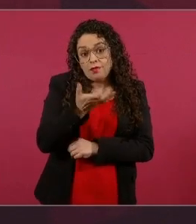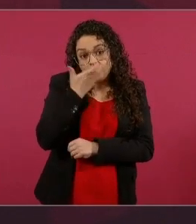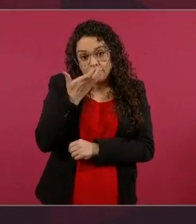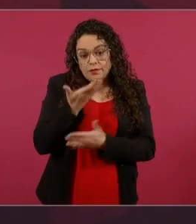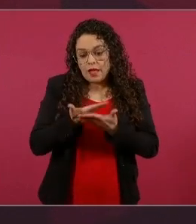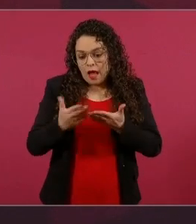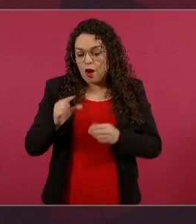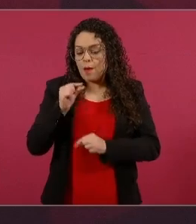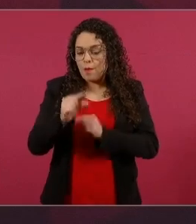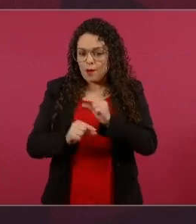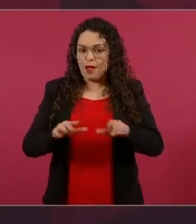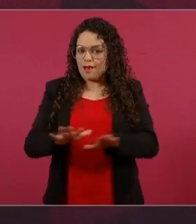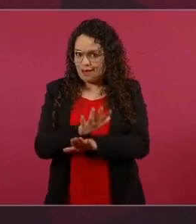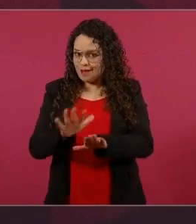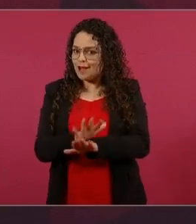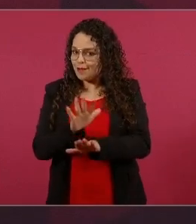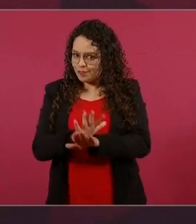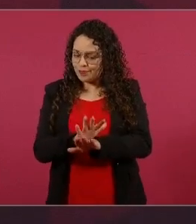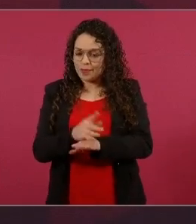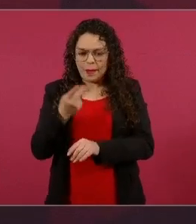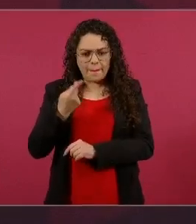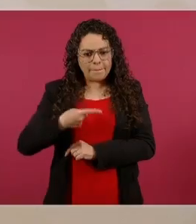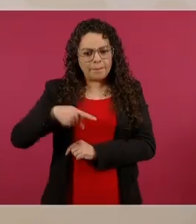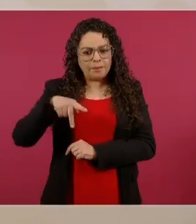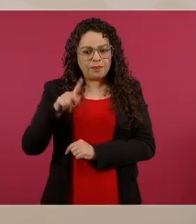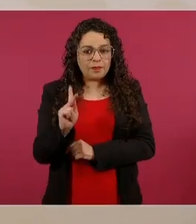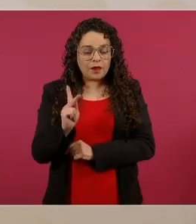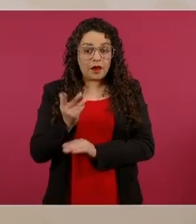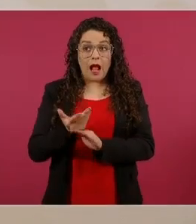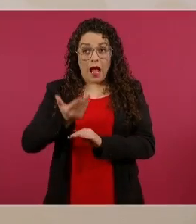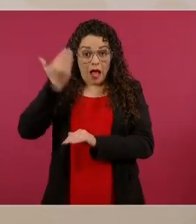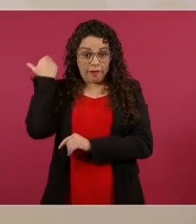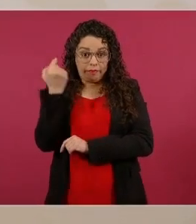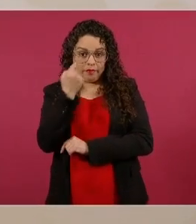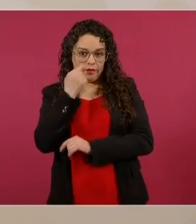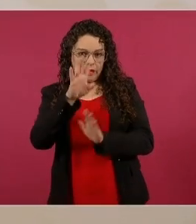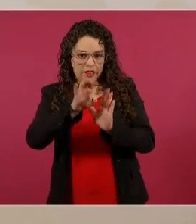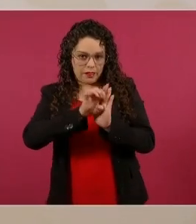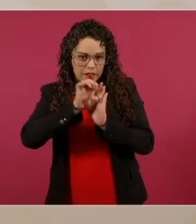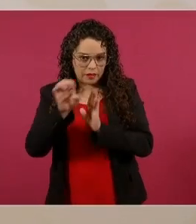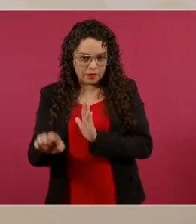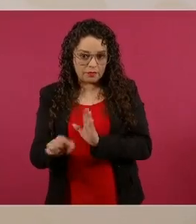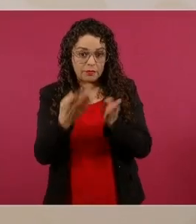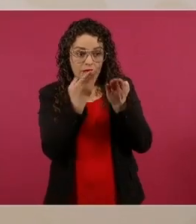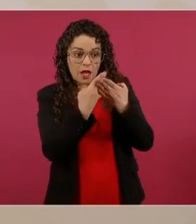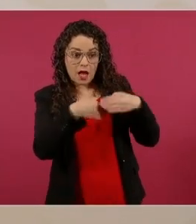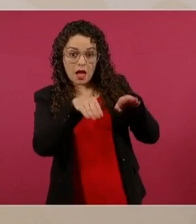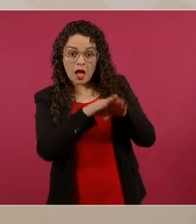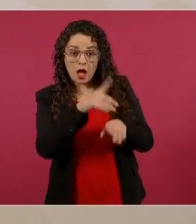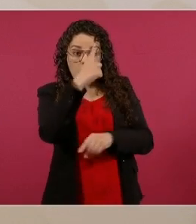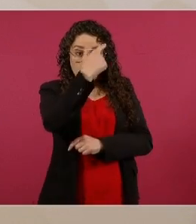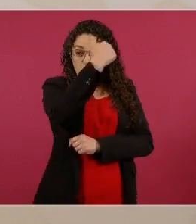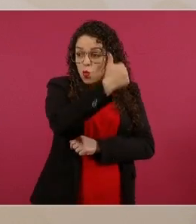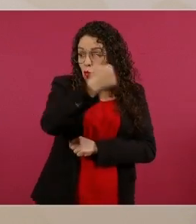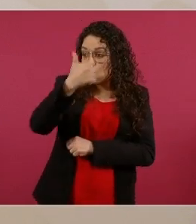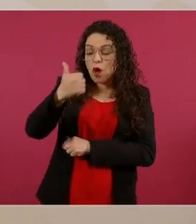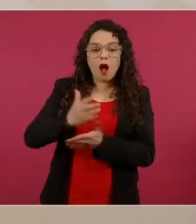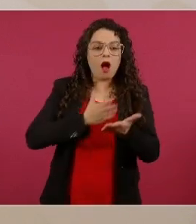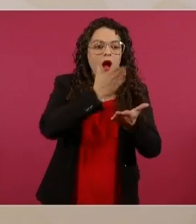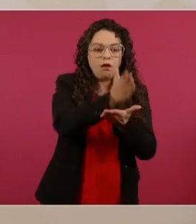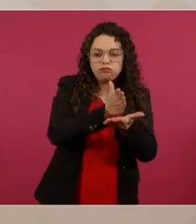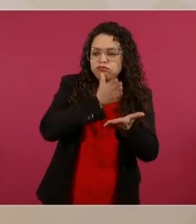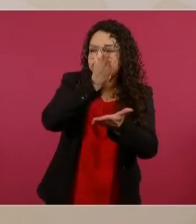antes empezaban a visitar las casas Lo que no hacían en